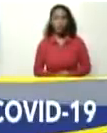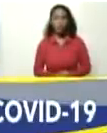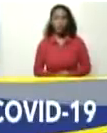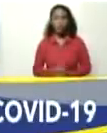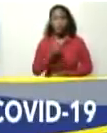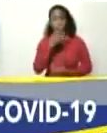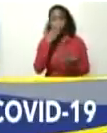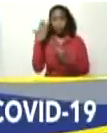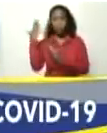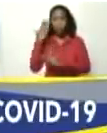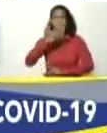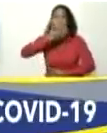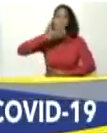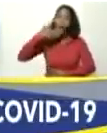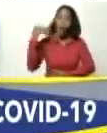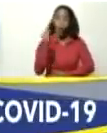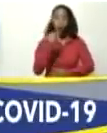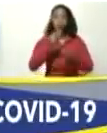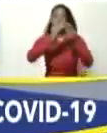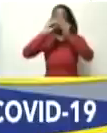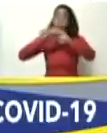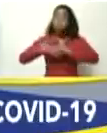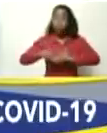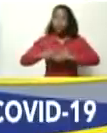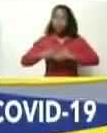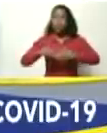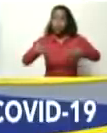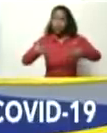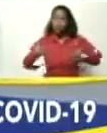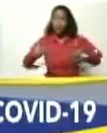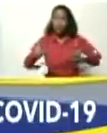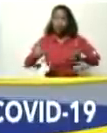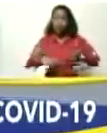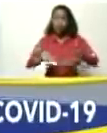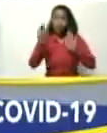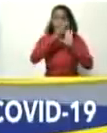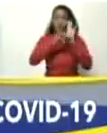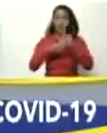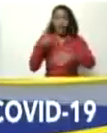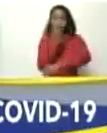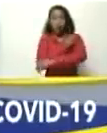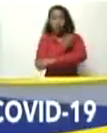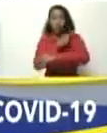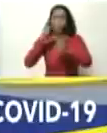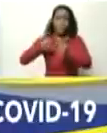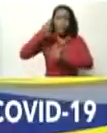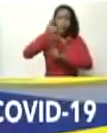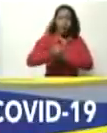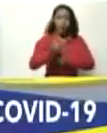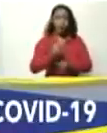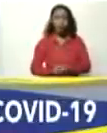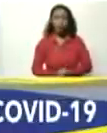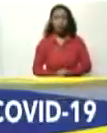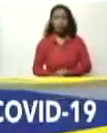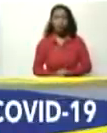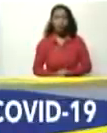Bueno, hay que mejorar. Si mejoramos los niveles de vacunación mañana,